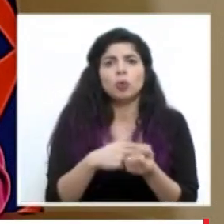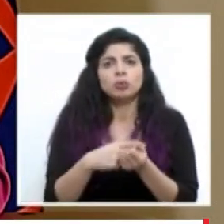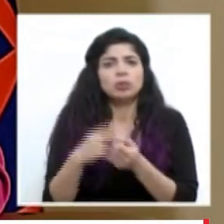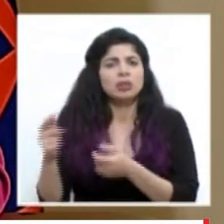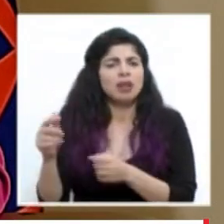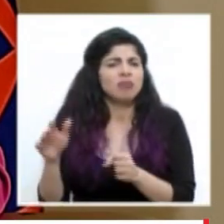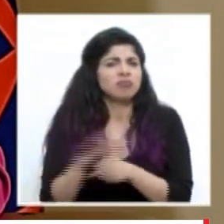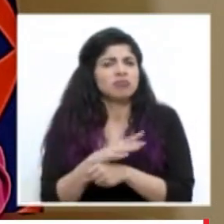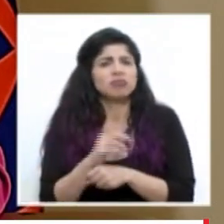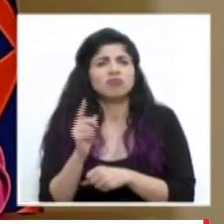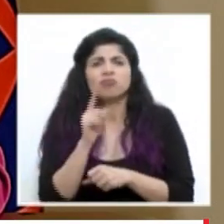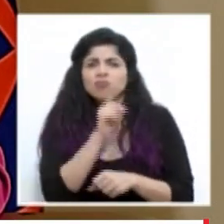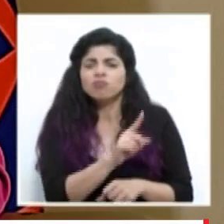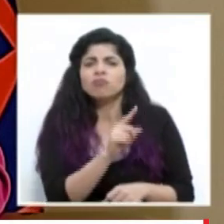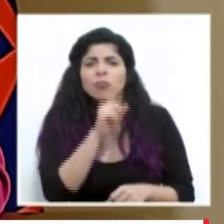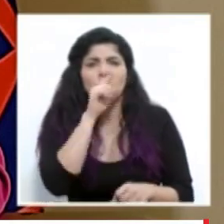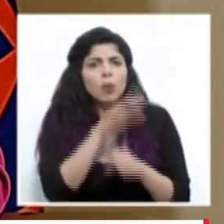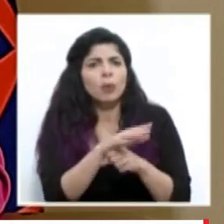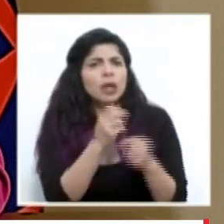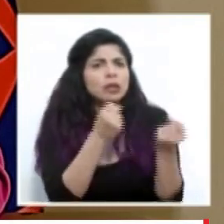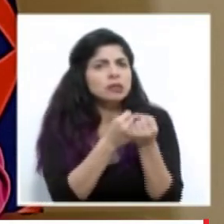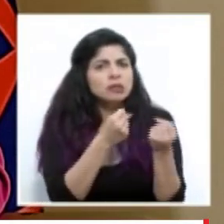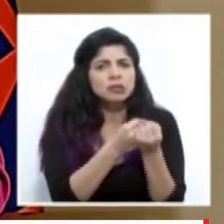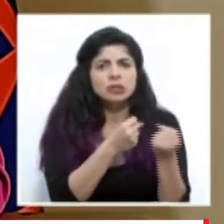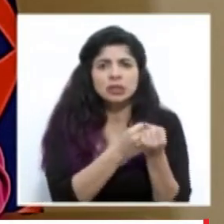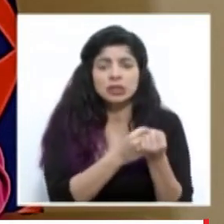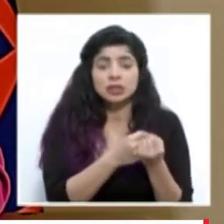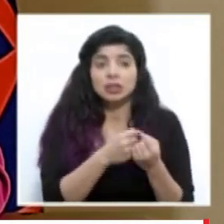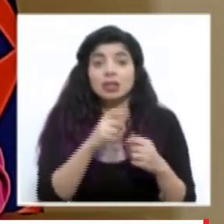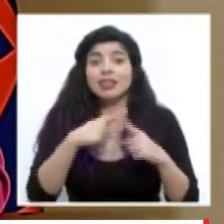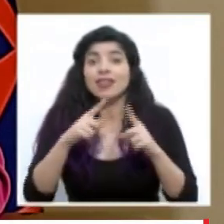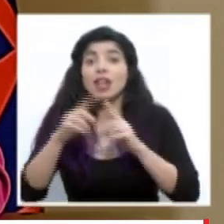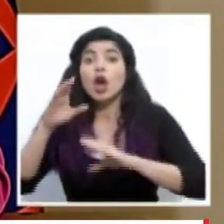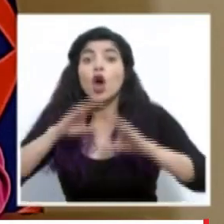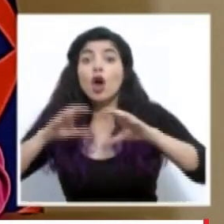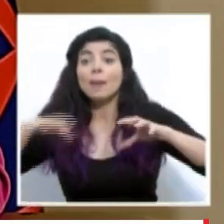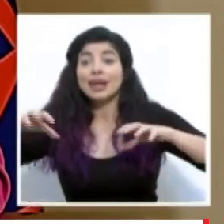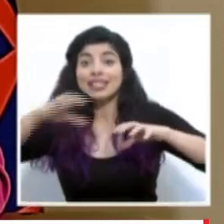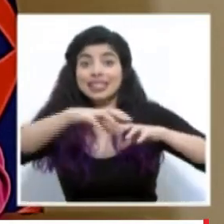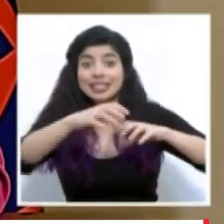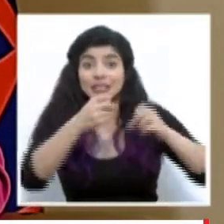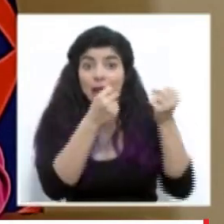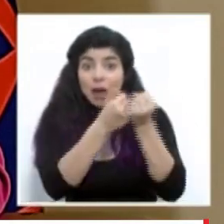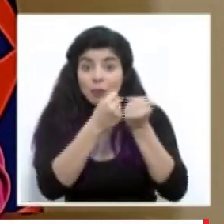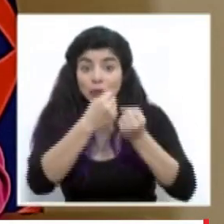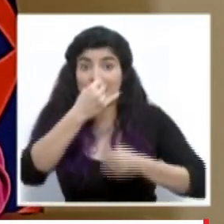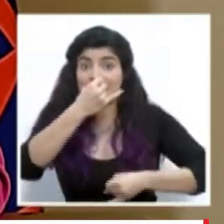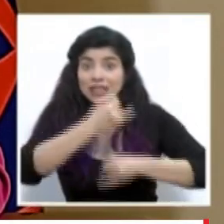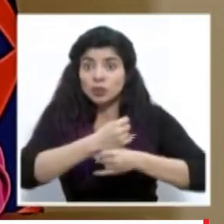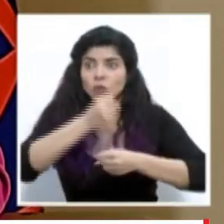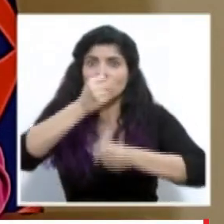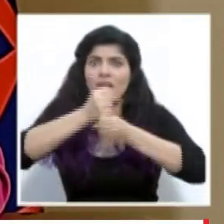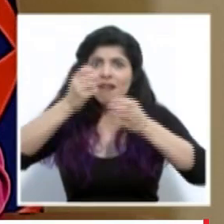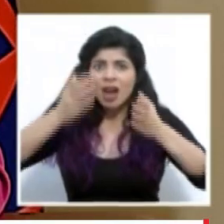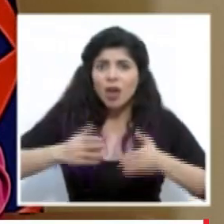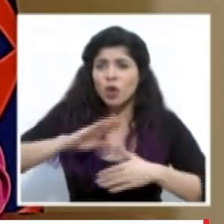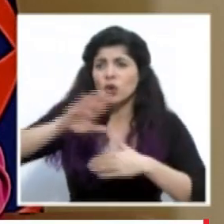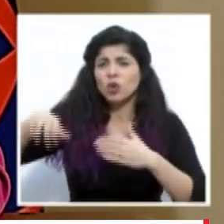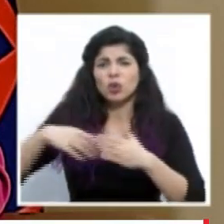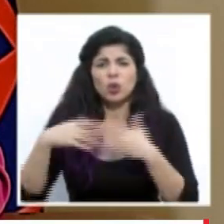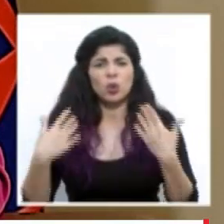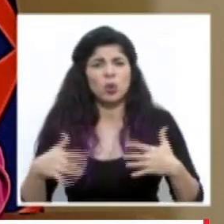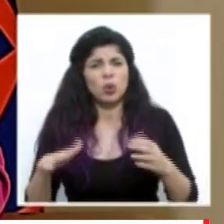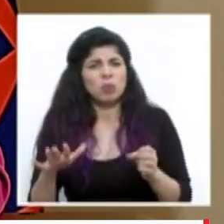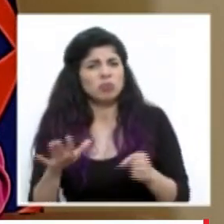estado absolutamente comprometidos con esto, o sea, todas las casas comerciales que proveen a la institución, los funcionarios y todos